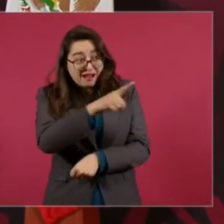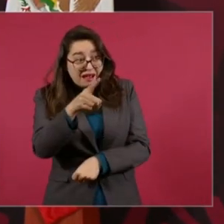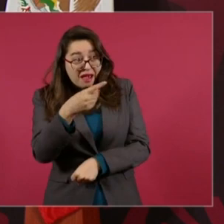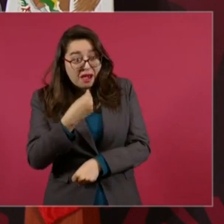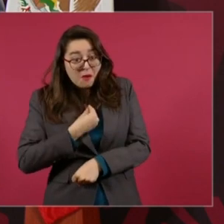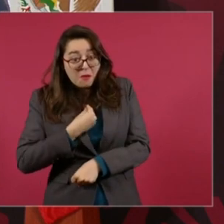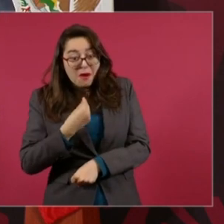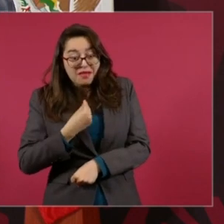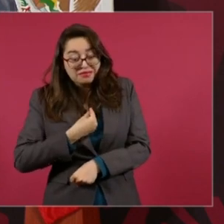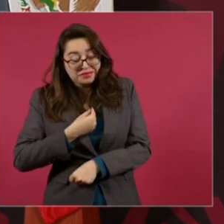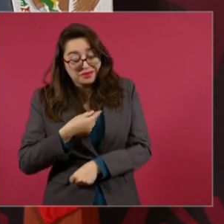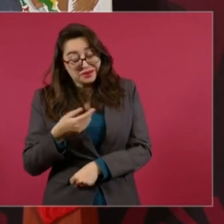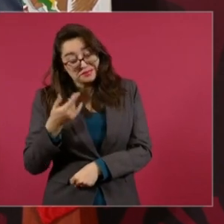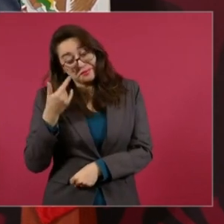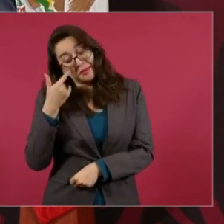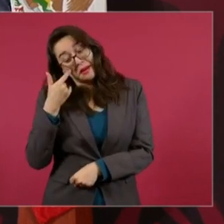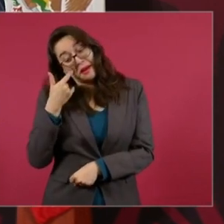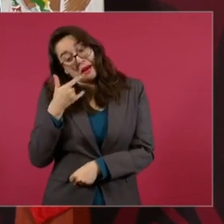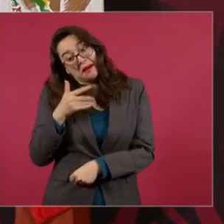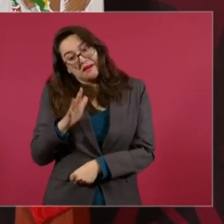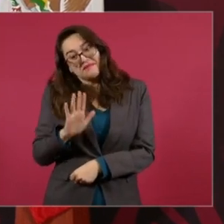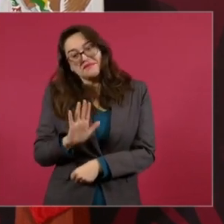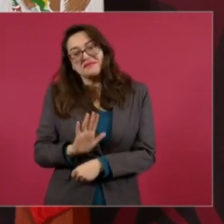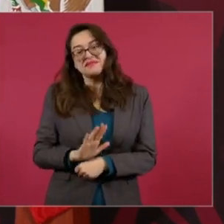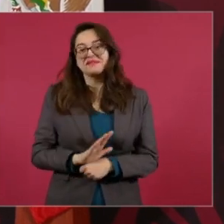Entonces, con todo respeto, es demagogia.